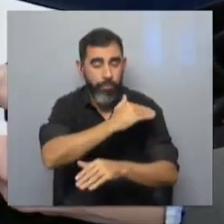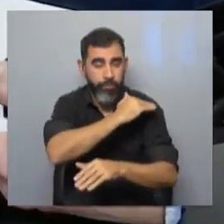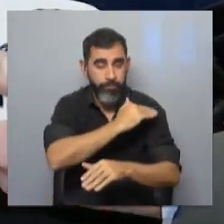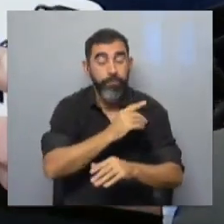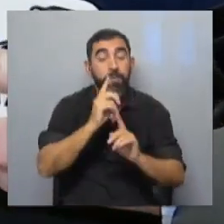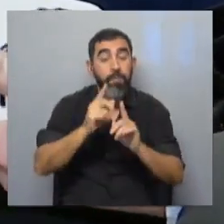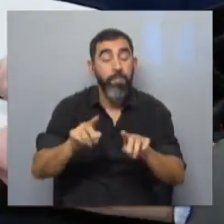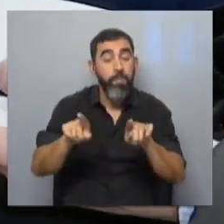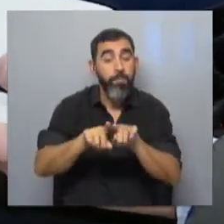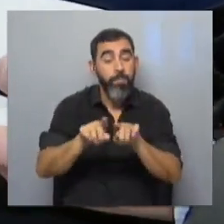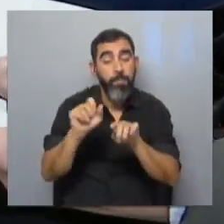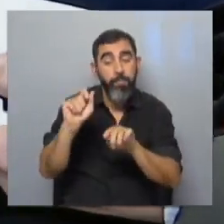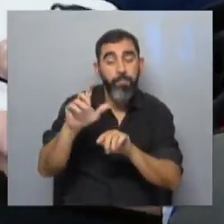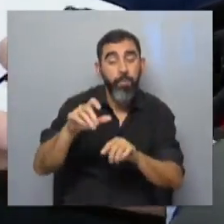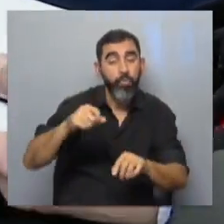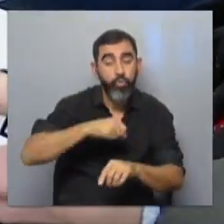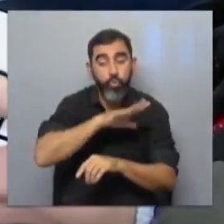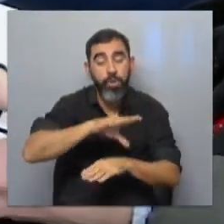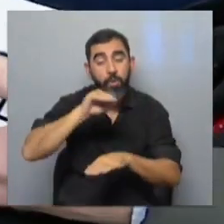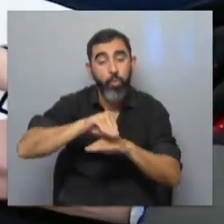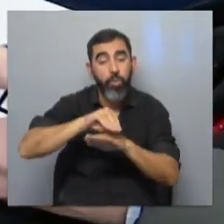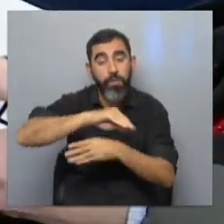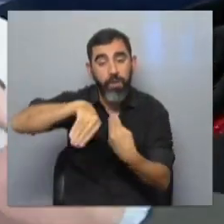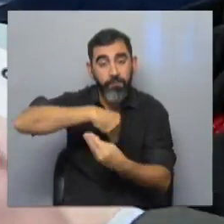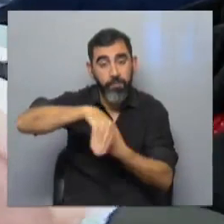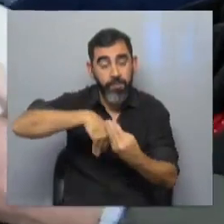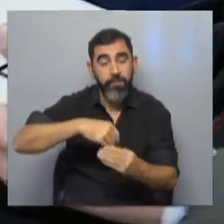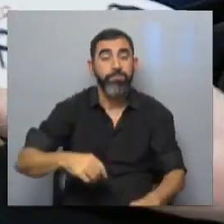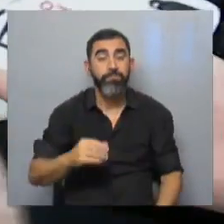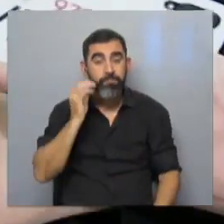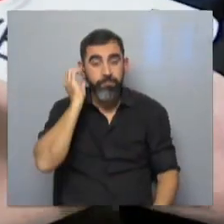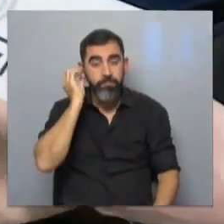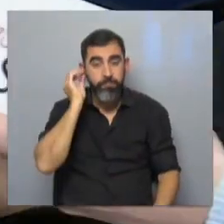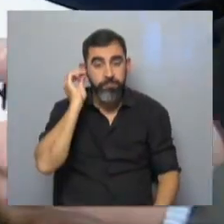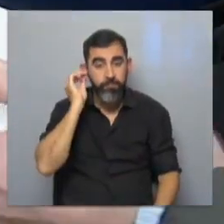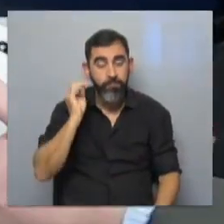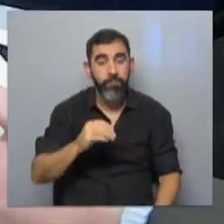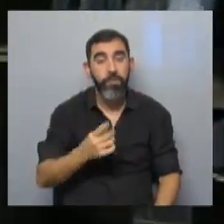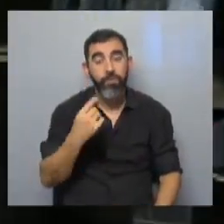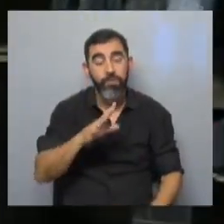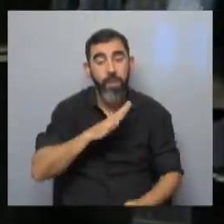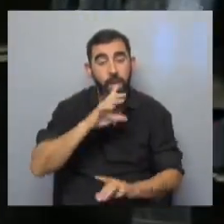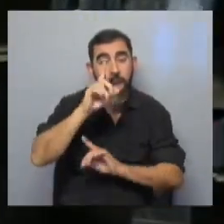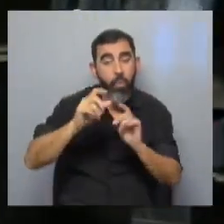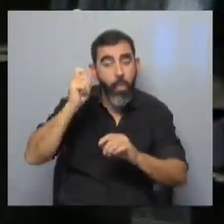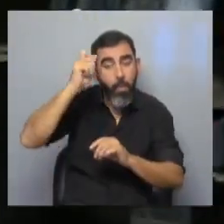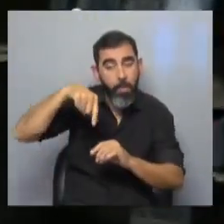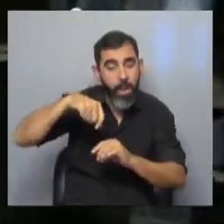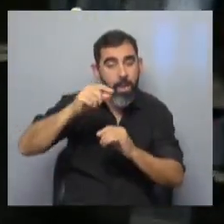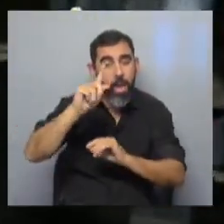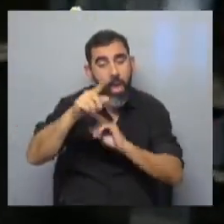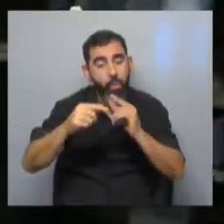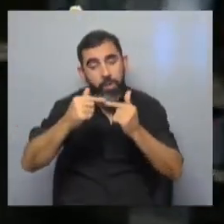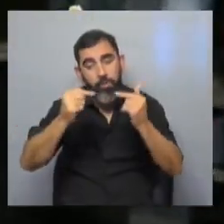va acompañado de las características socioculturales de las familias, para lo cual se tomaron algunas estrategias,